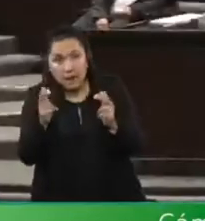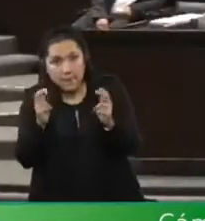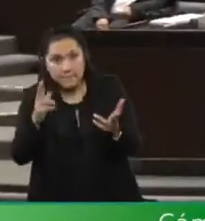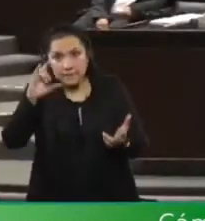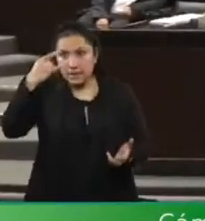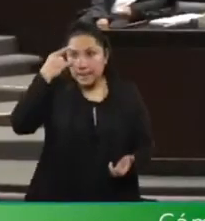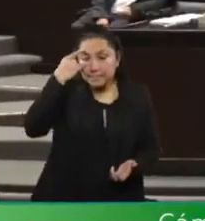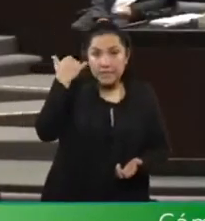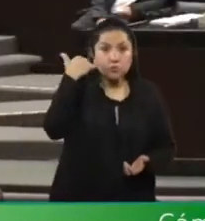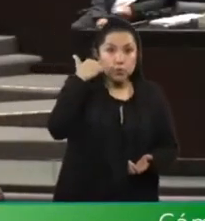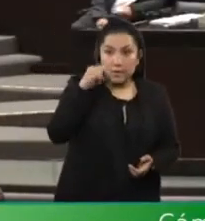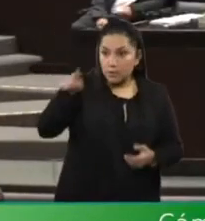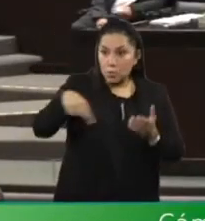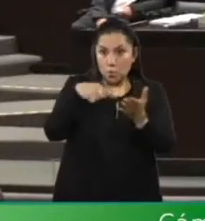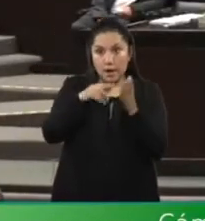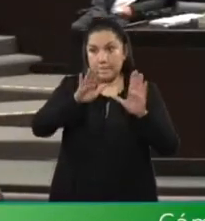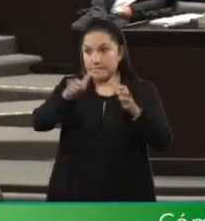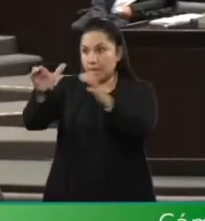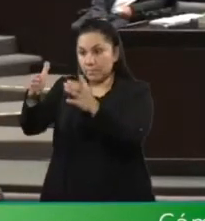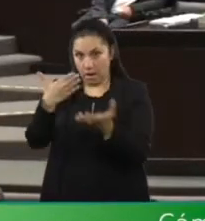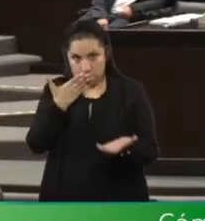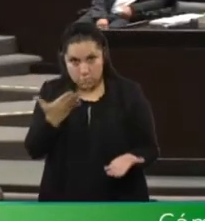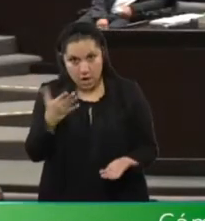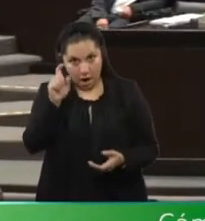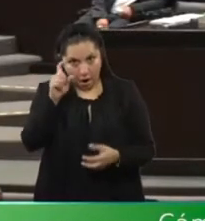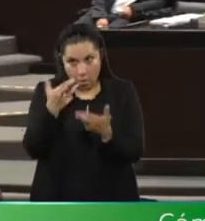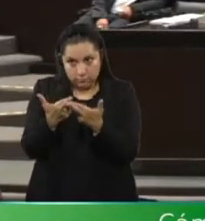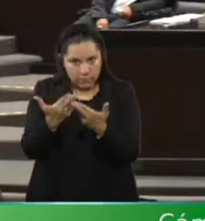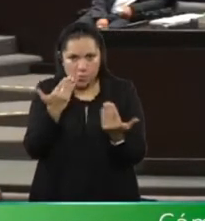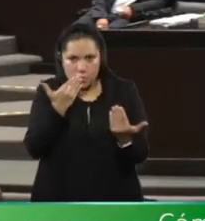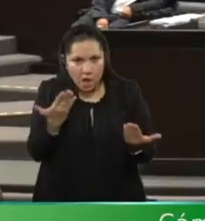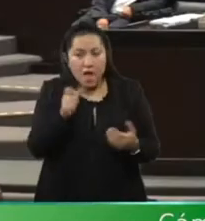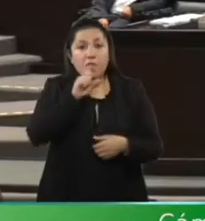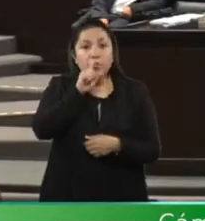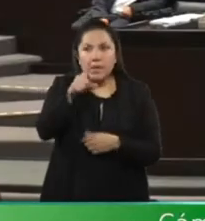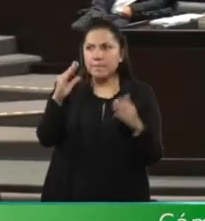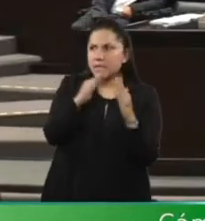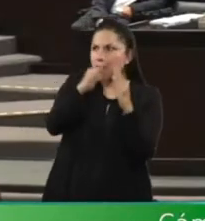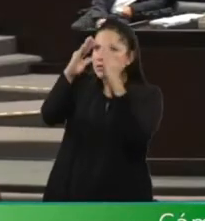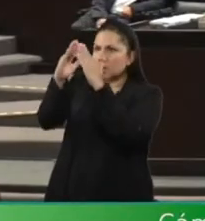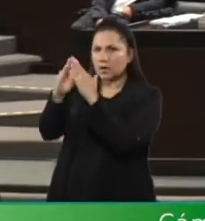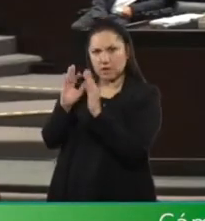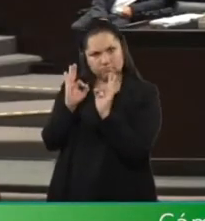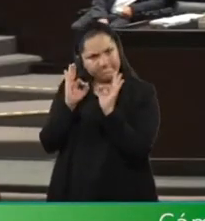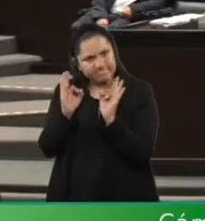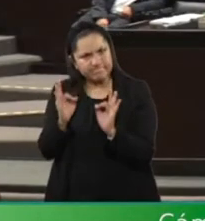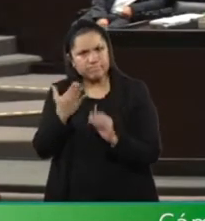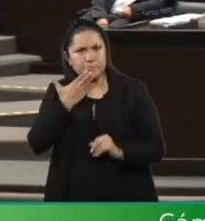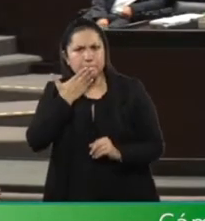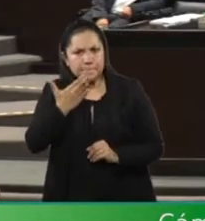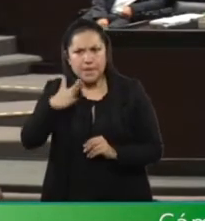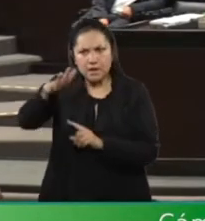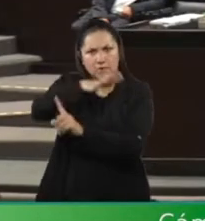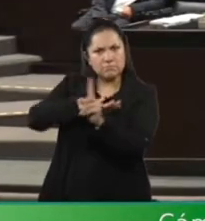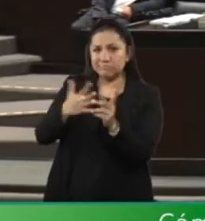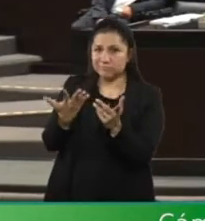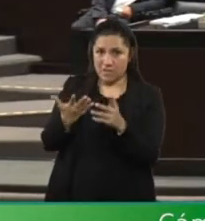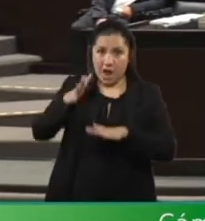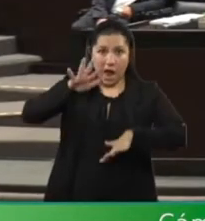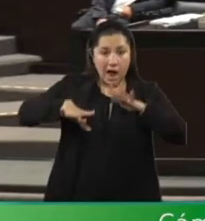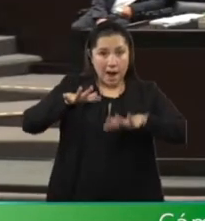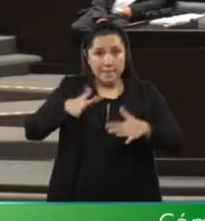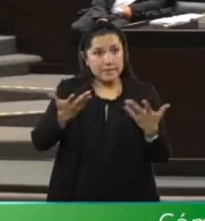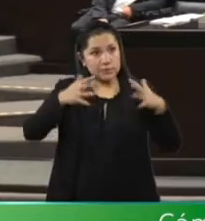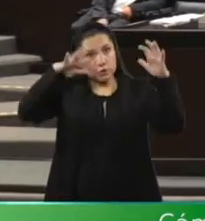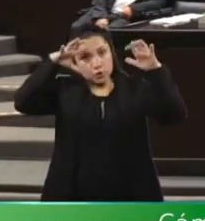estas comunidades tampoco cuentan con vivienda digna que les asegura el cobijo para las inclemencias del tiempo, como las lluvias,